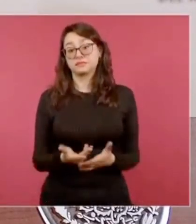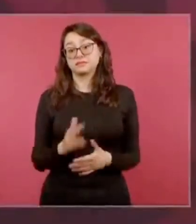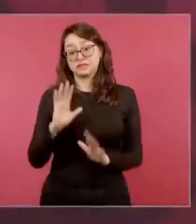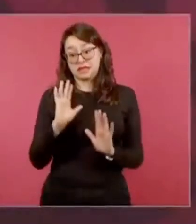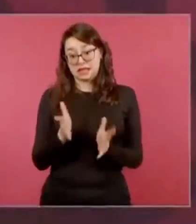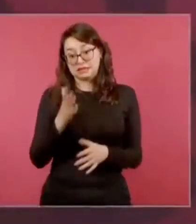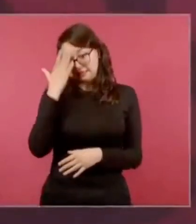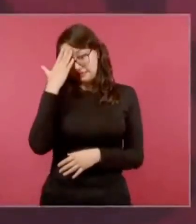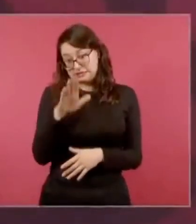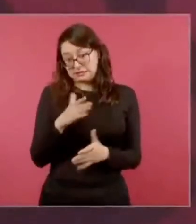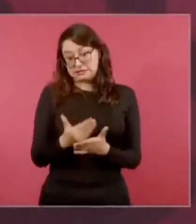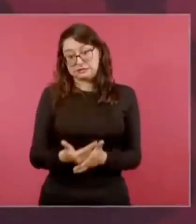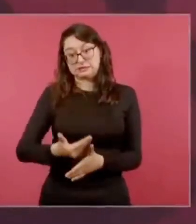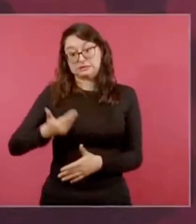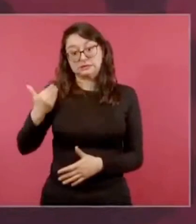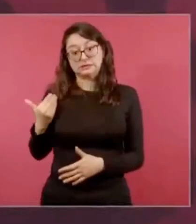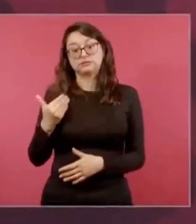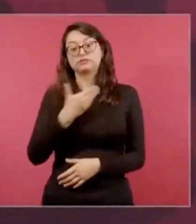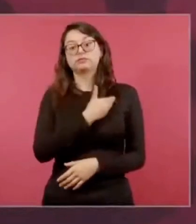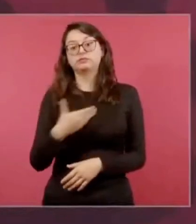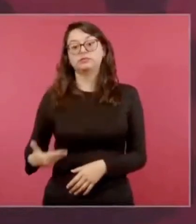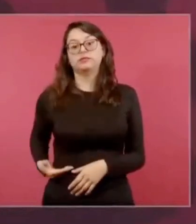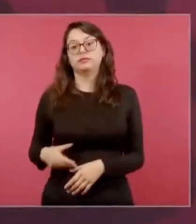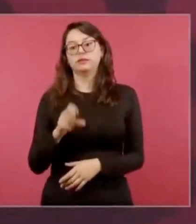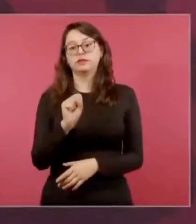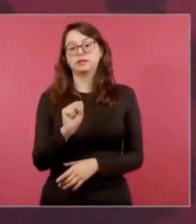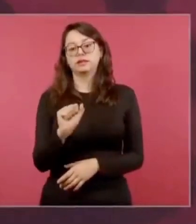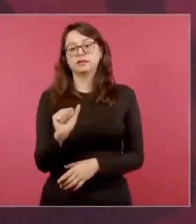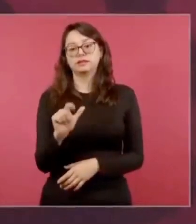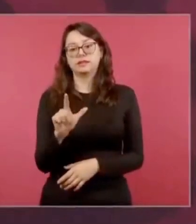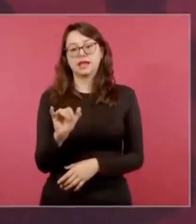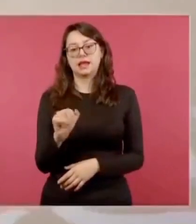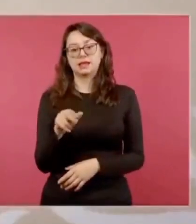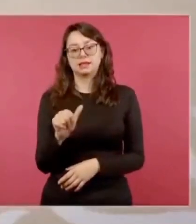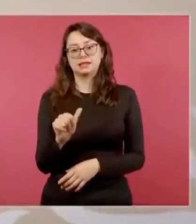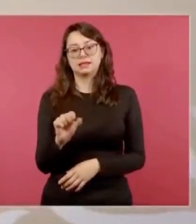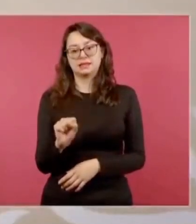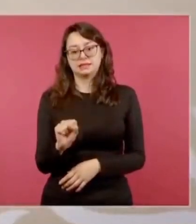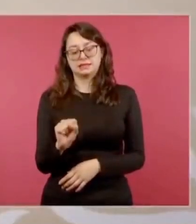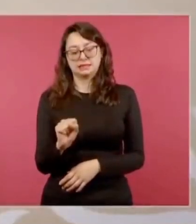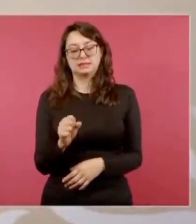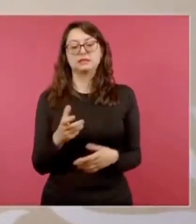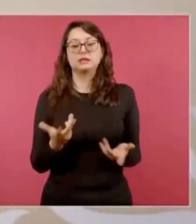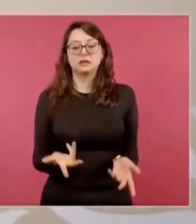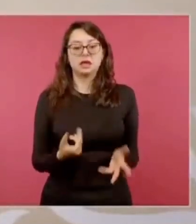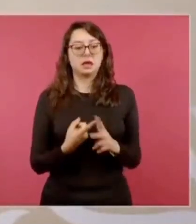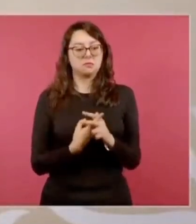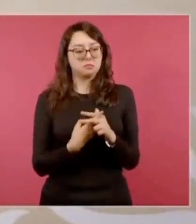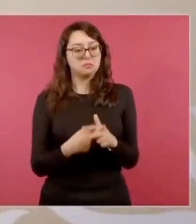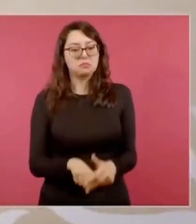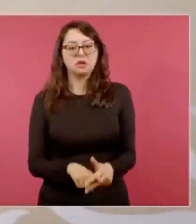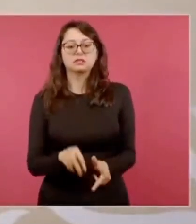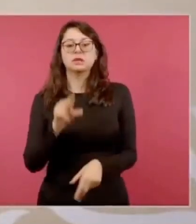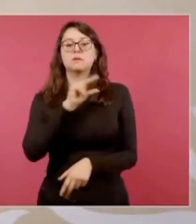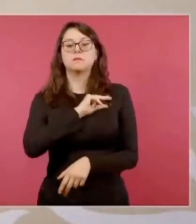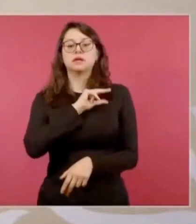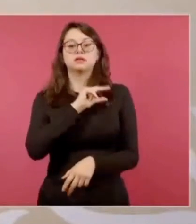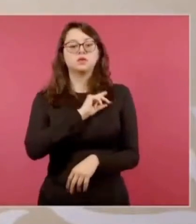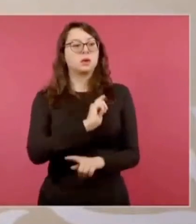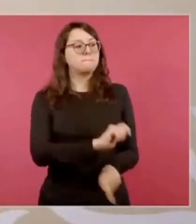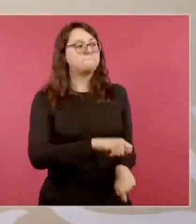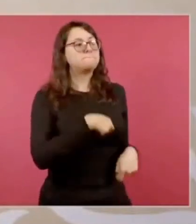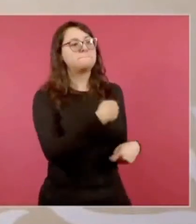empiezan las privatizaciones, cuando empiezan a entregar los bienes de la nación a